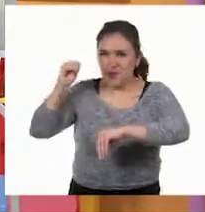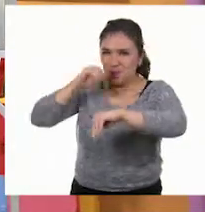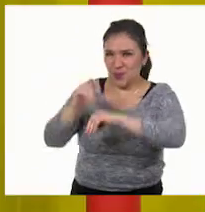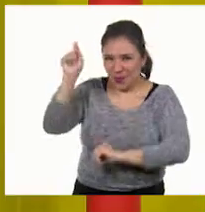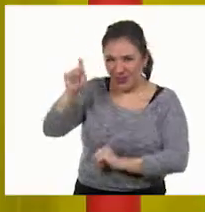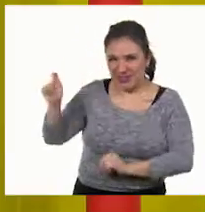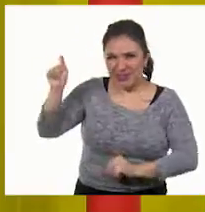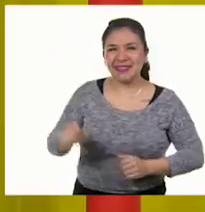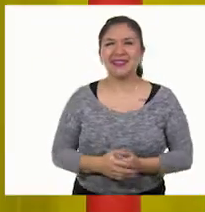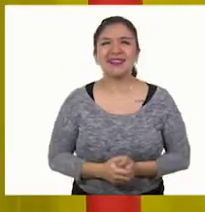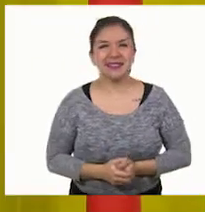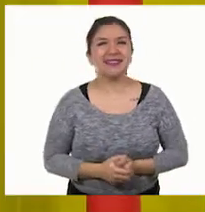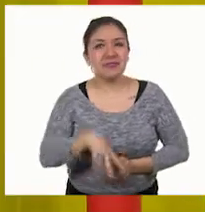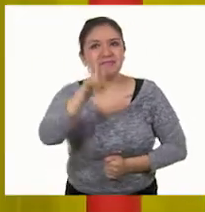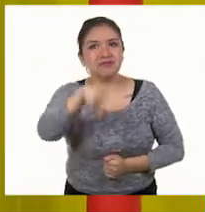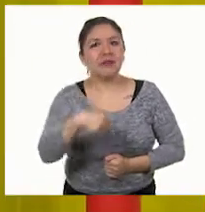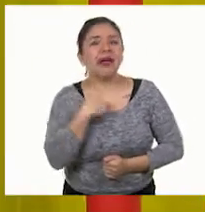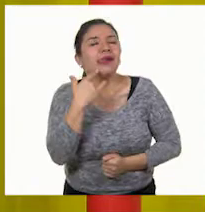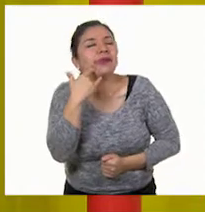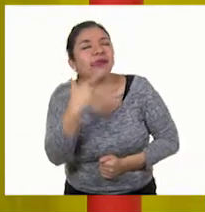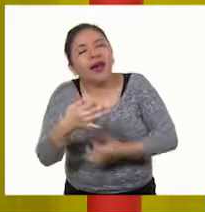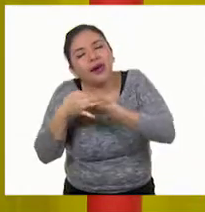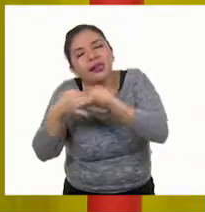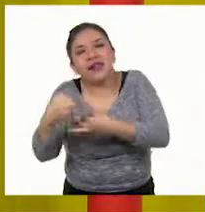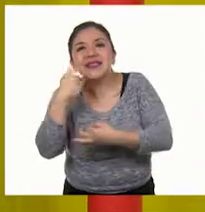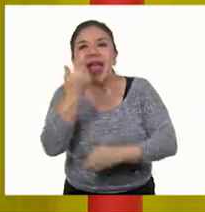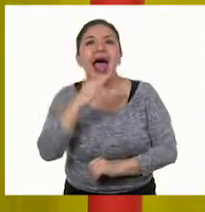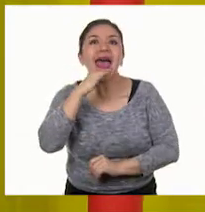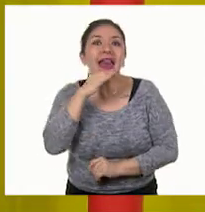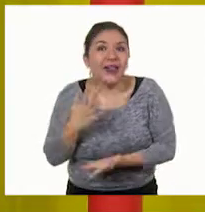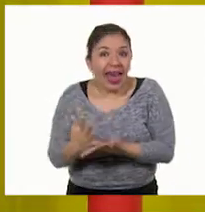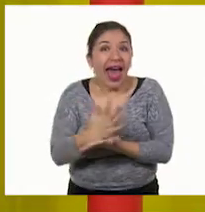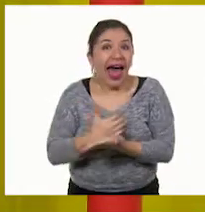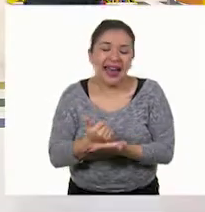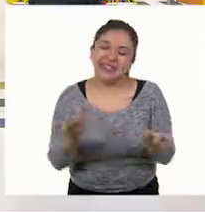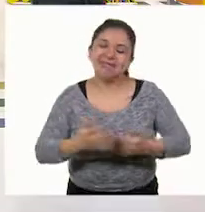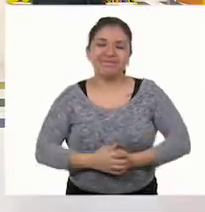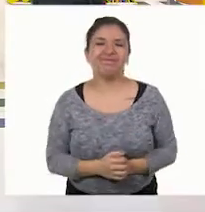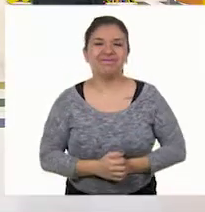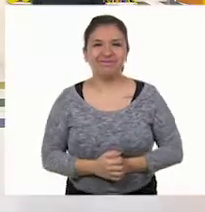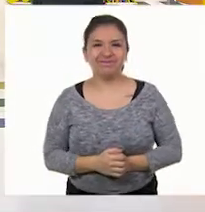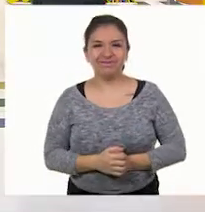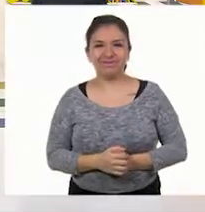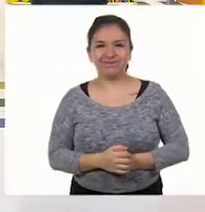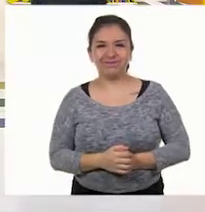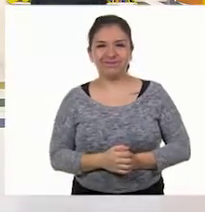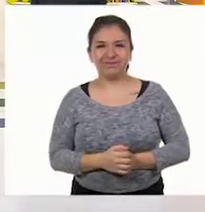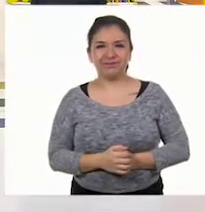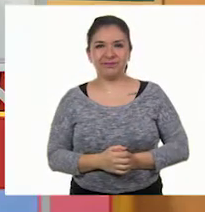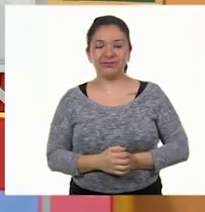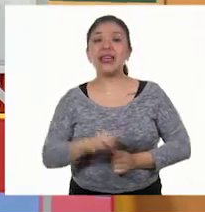¡Ay, sí! La verdad es que sí. Deja, voy por el borrador. Ajá.